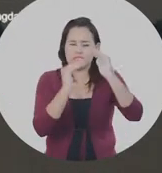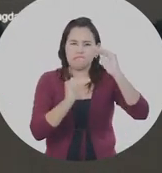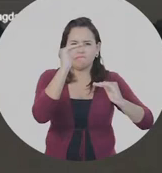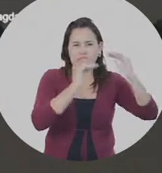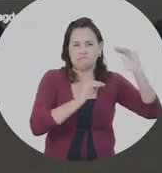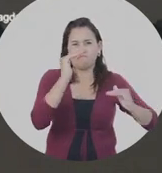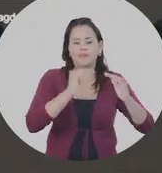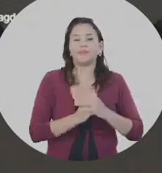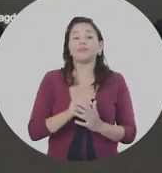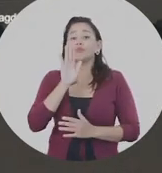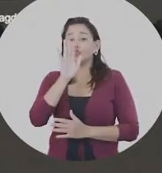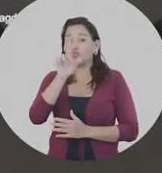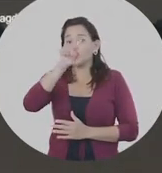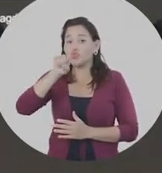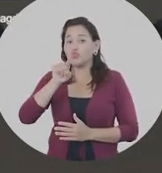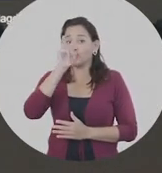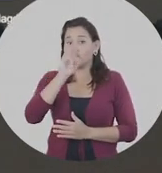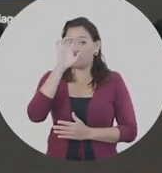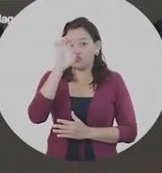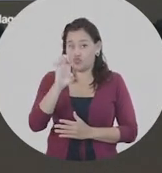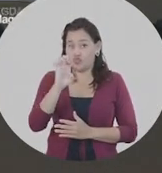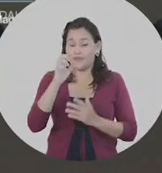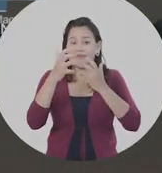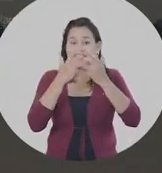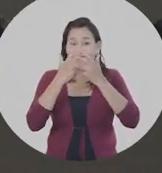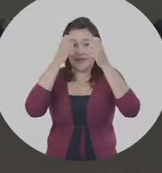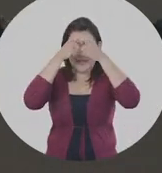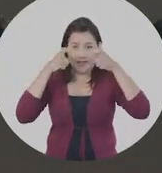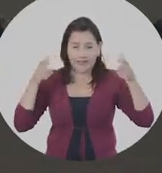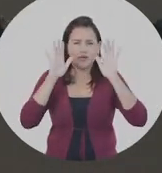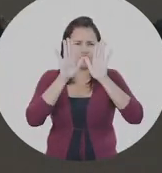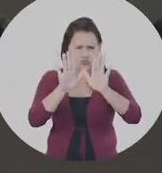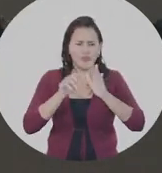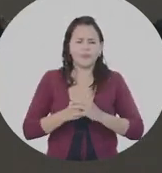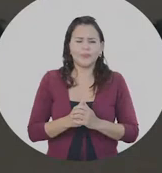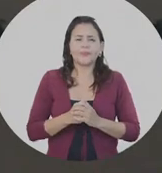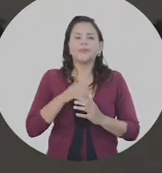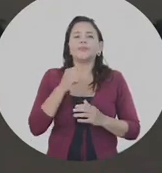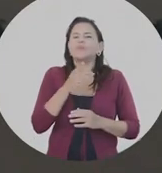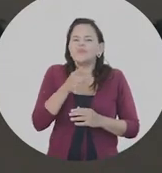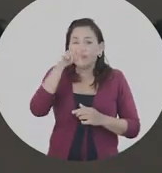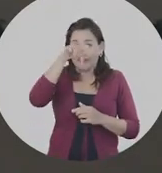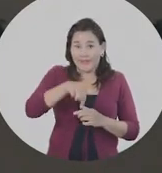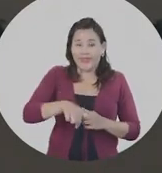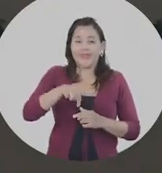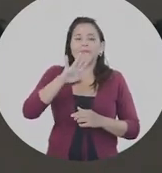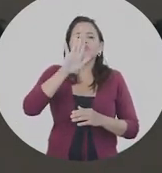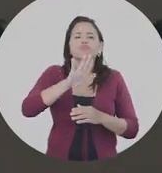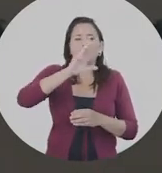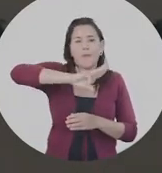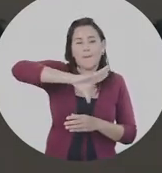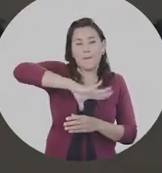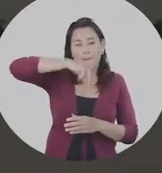Sistema Universitario Estatal, SUE. La Universidad del Magdalena es la única institución de educación superior